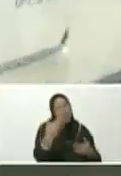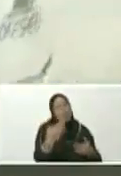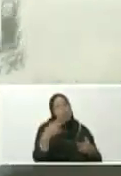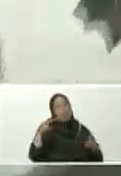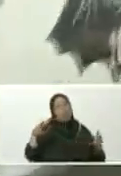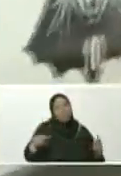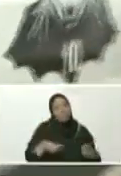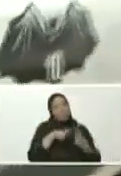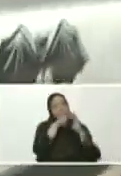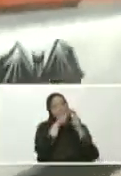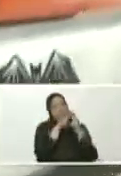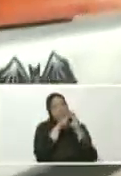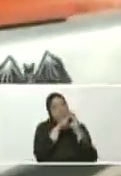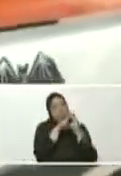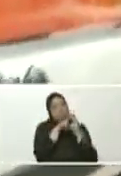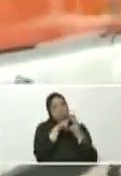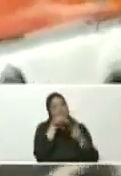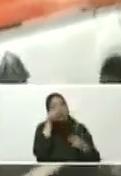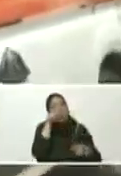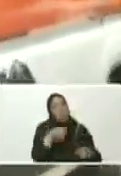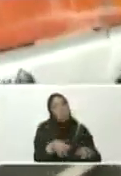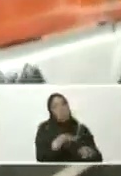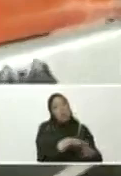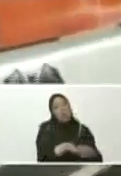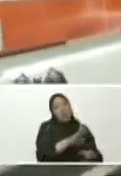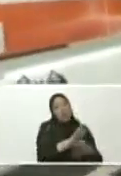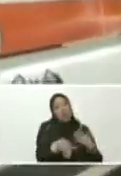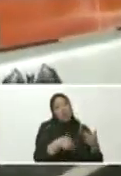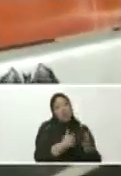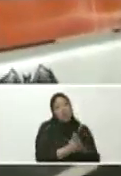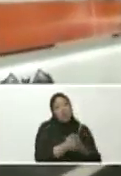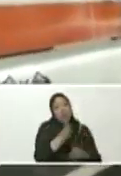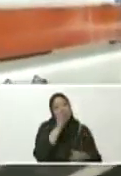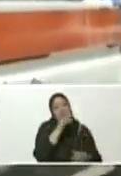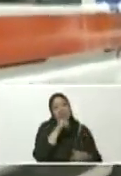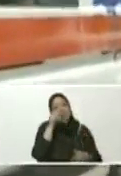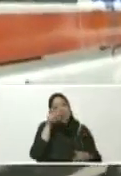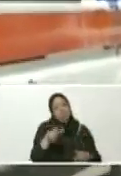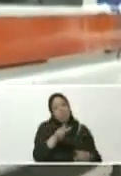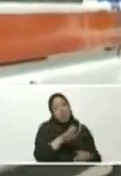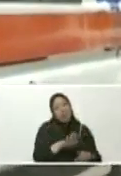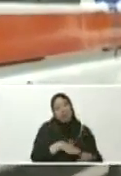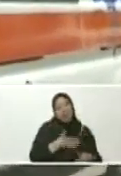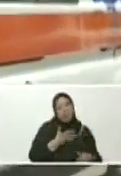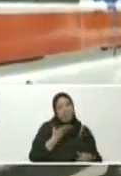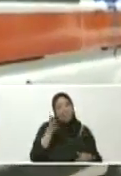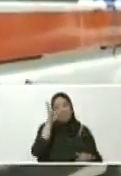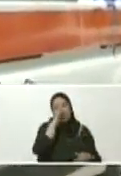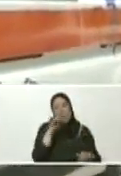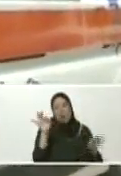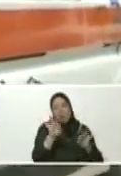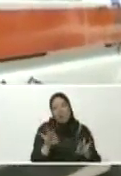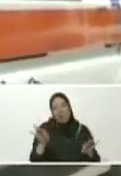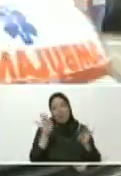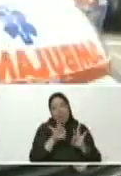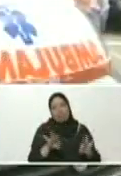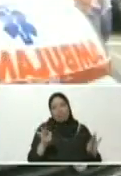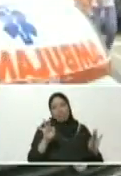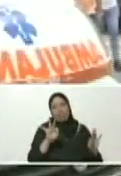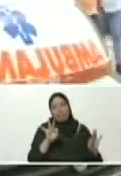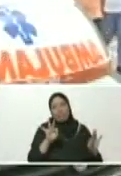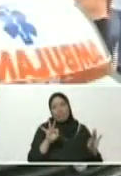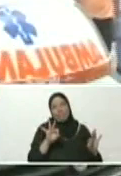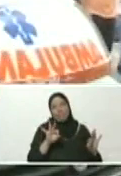pueblo todo, sin el pueblo nada. Aquí vamos, qué belleza, vale, aquí en esta comuna